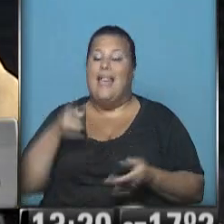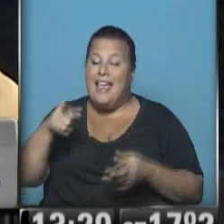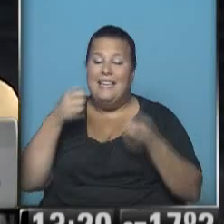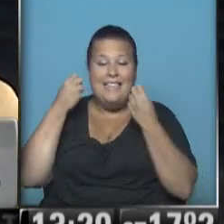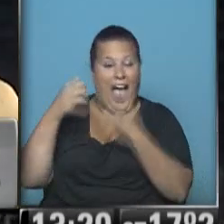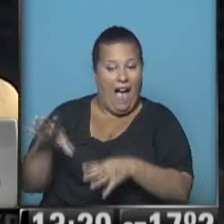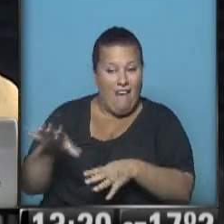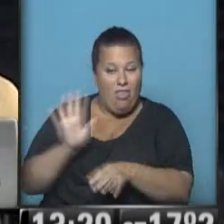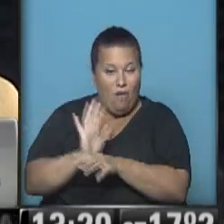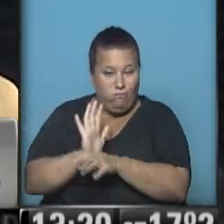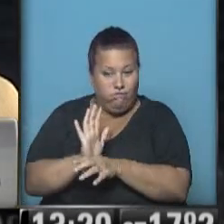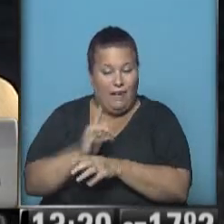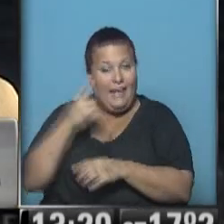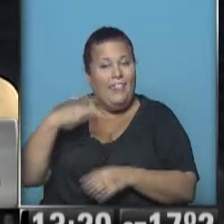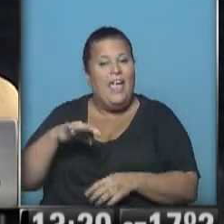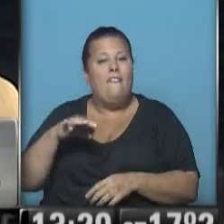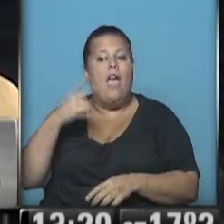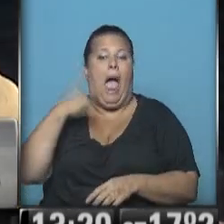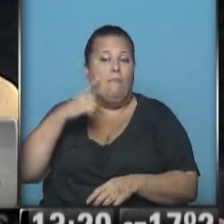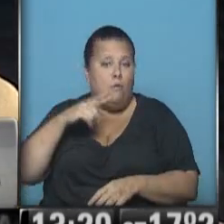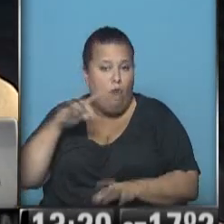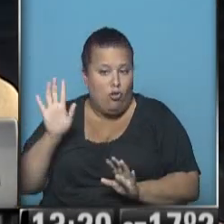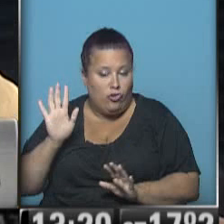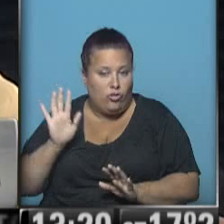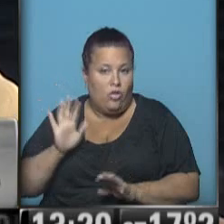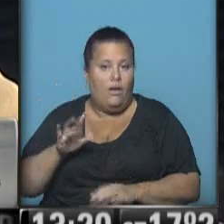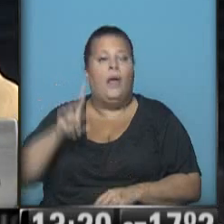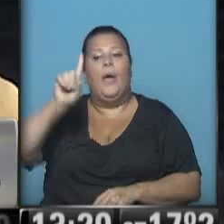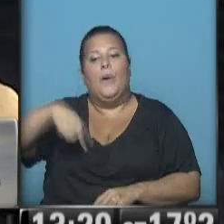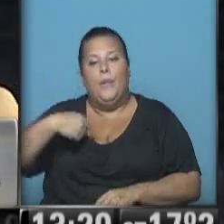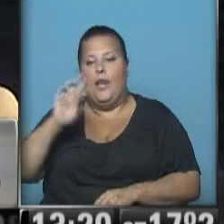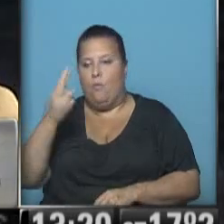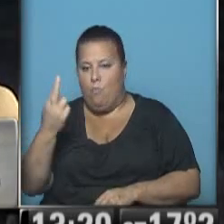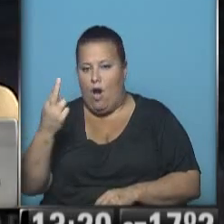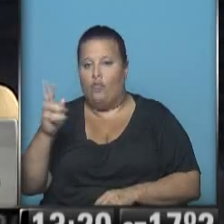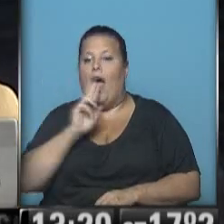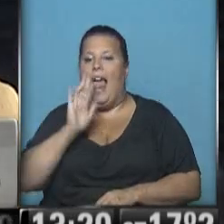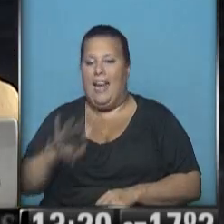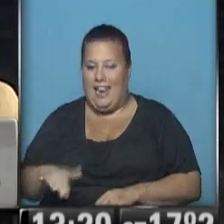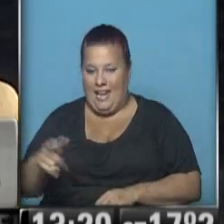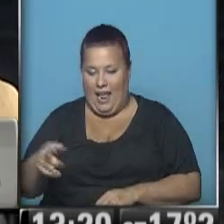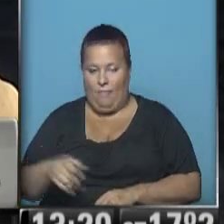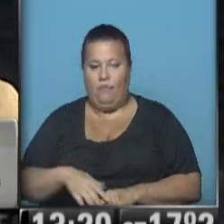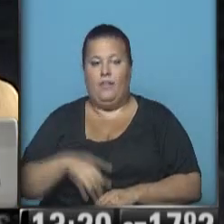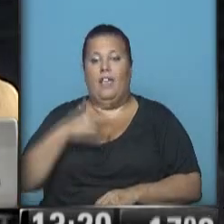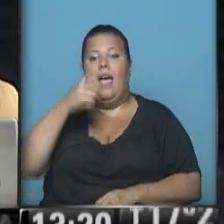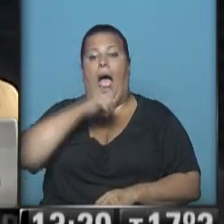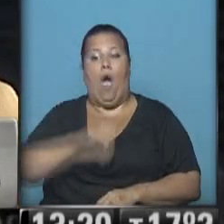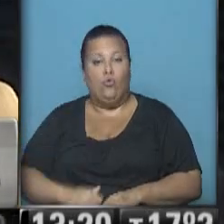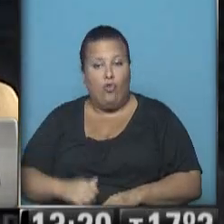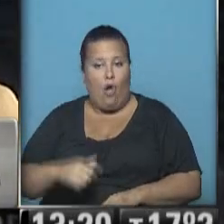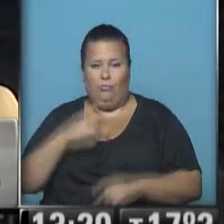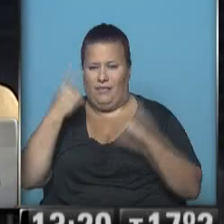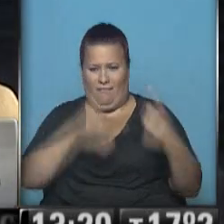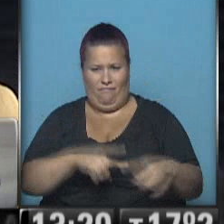abandono de persona que tiene que ser doloso le provoca la muerte a la nena en la autopsia dice algo